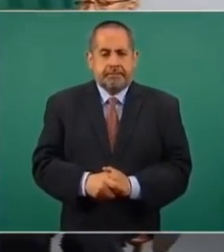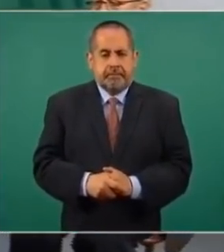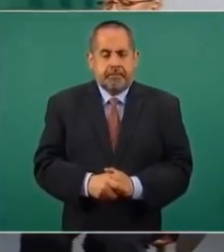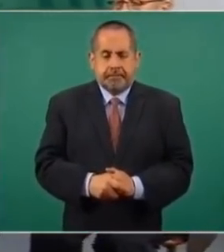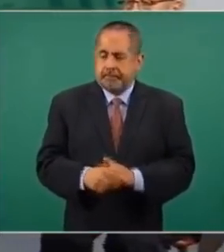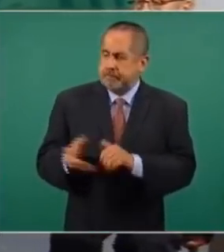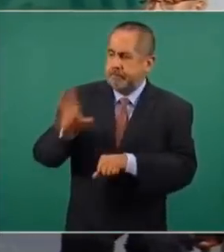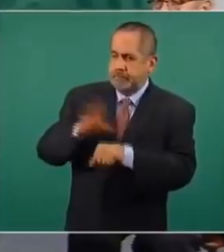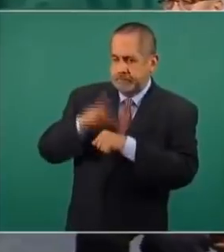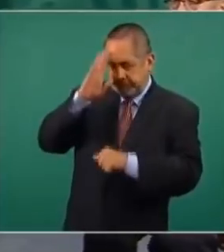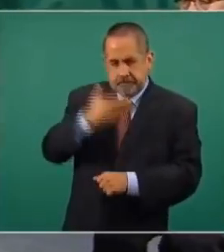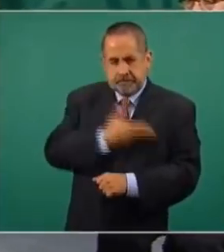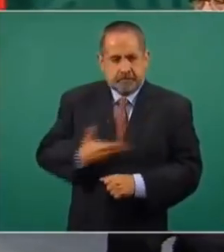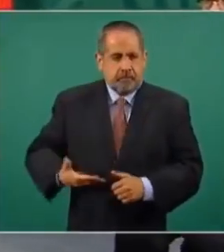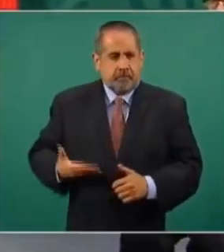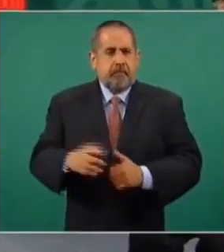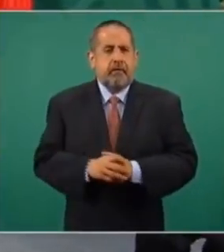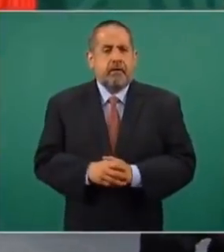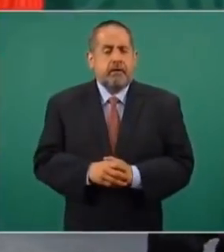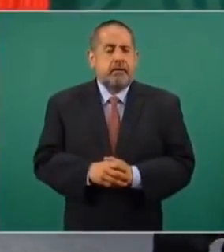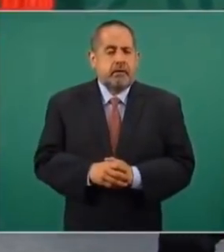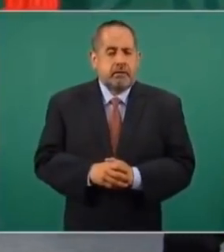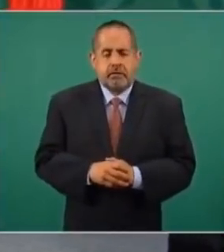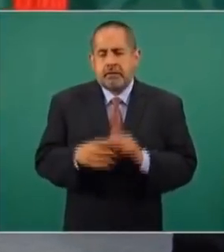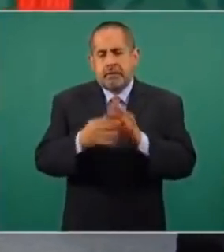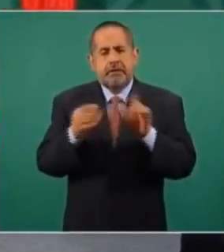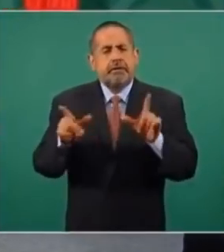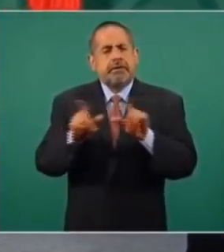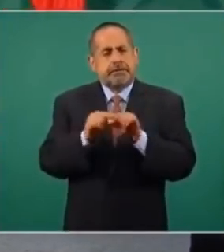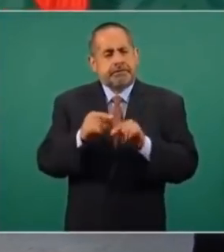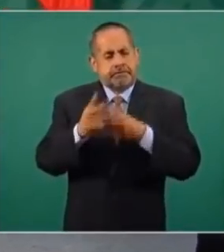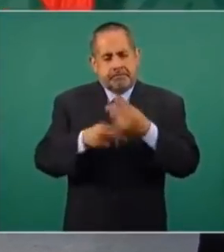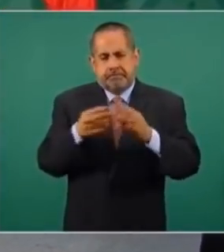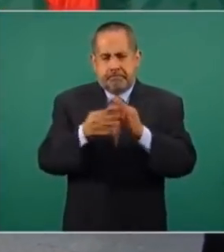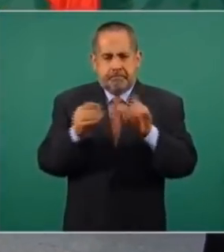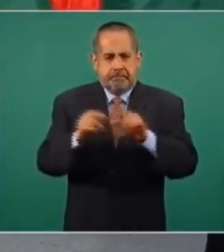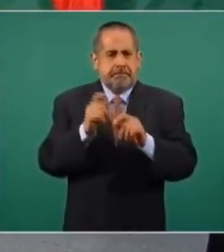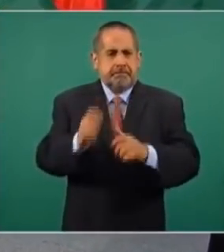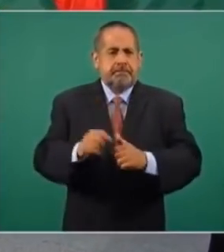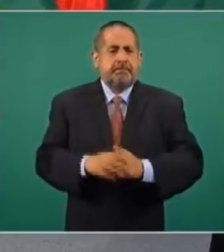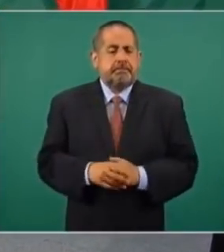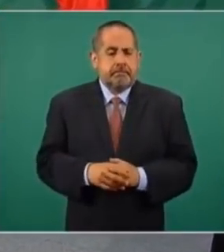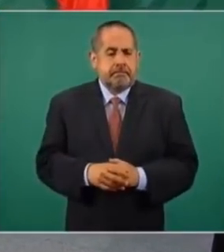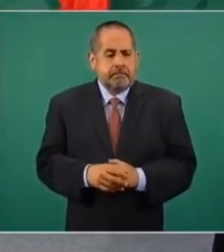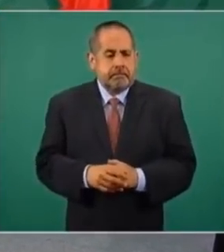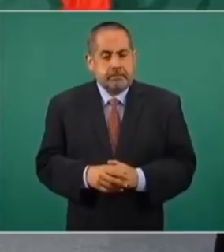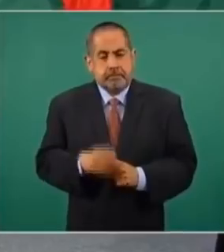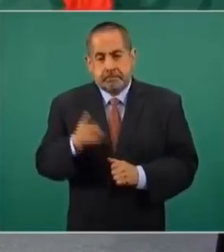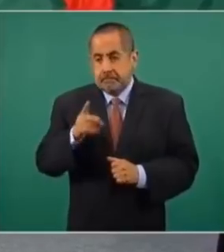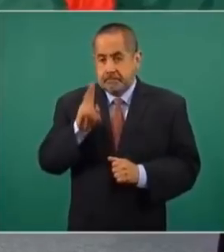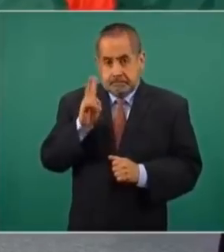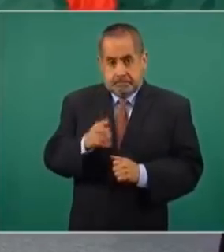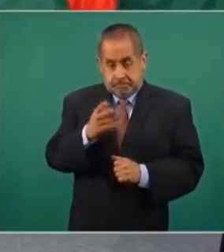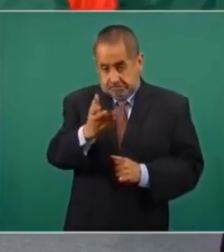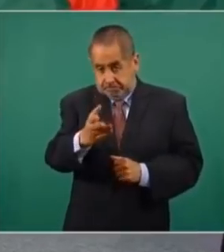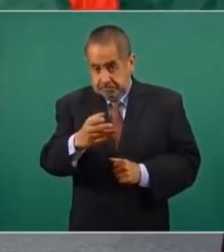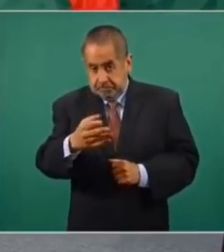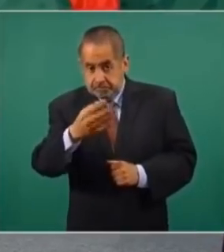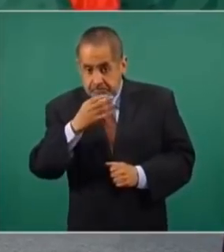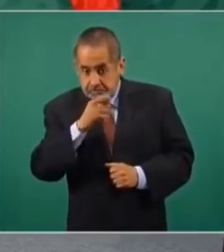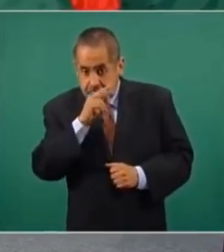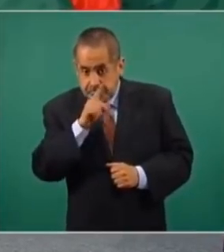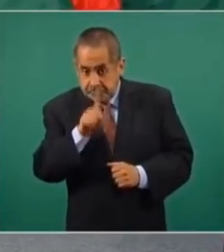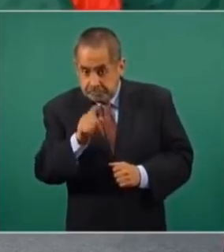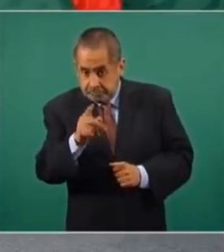Con su permiso, señor presidente. Sí, bueno, muy brevemente diría que, siguiendo la preocupación que usted está manifestando,